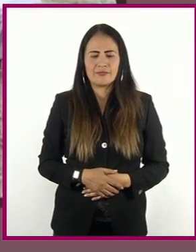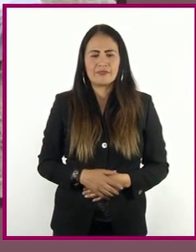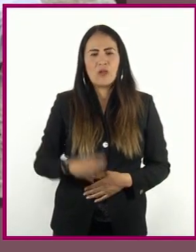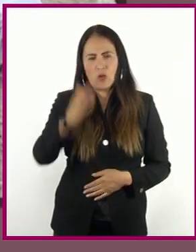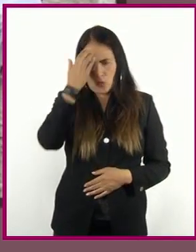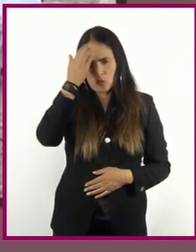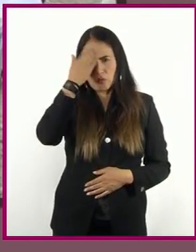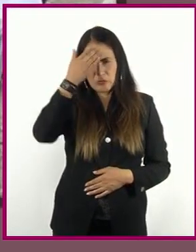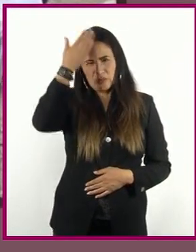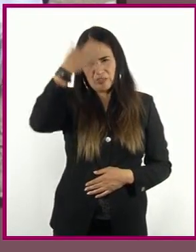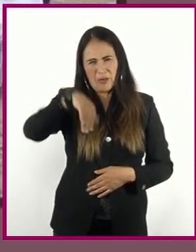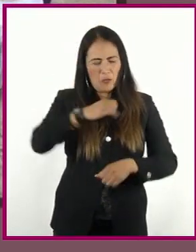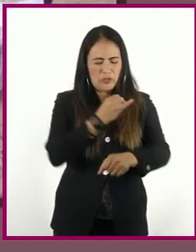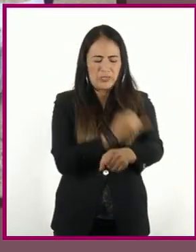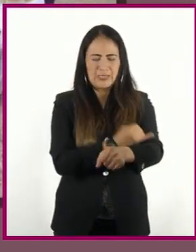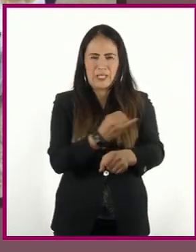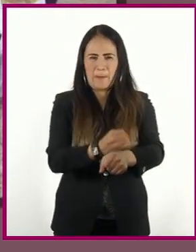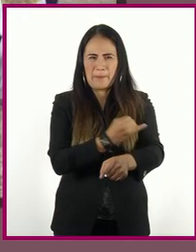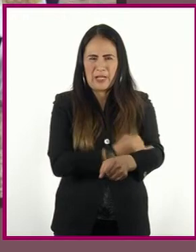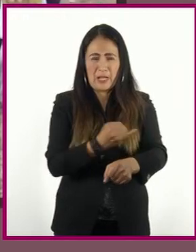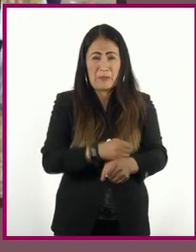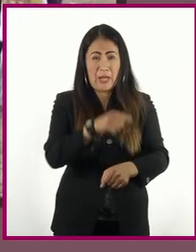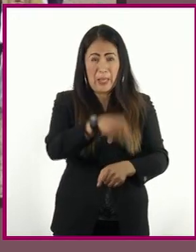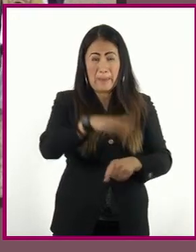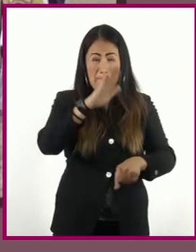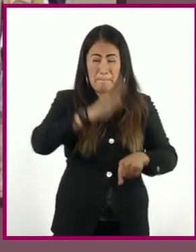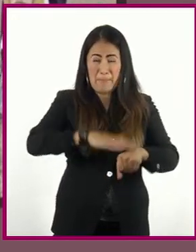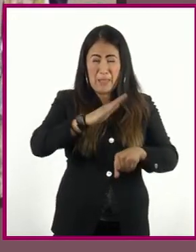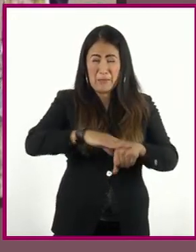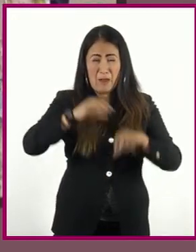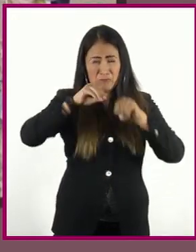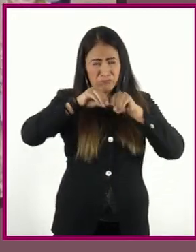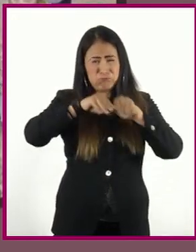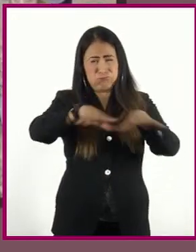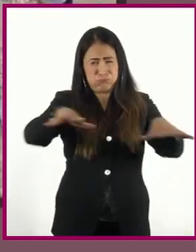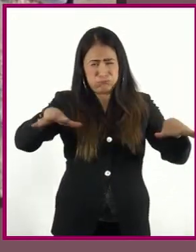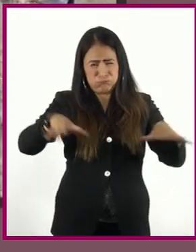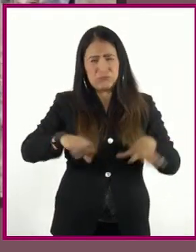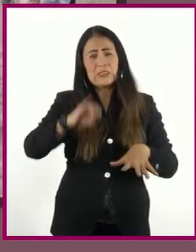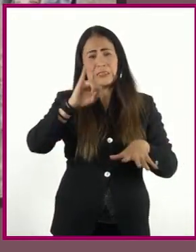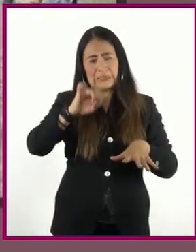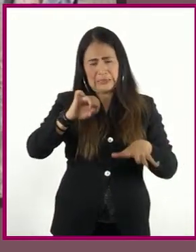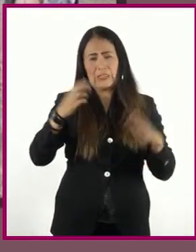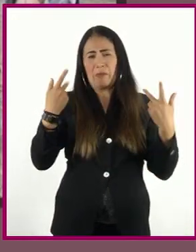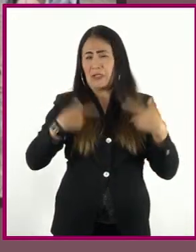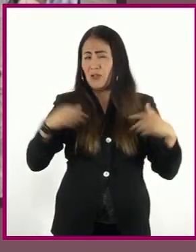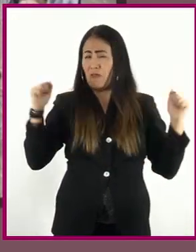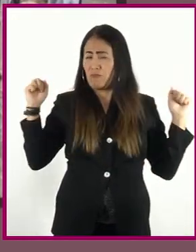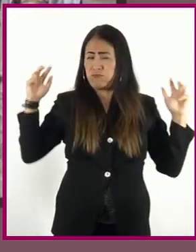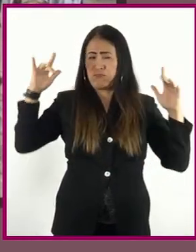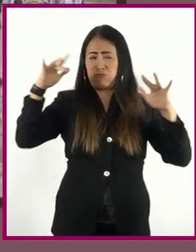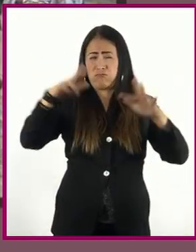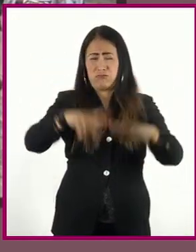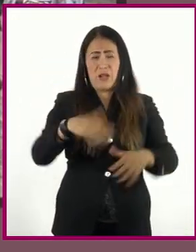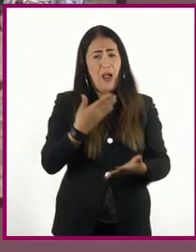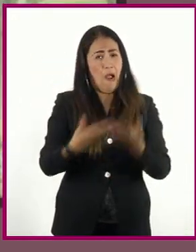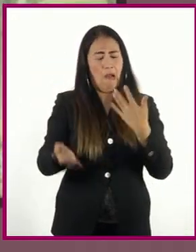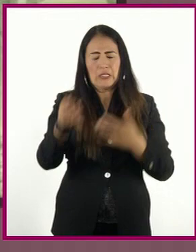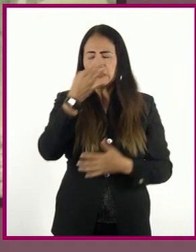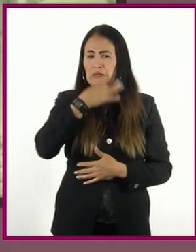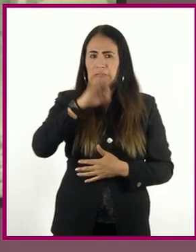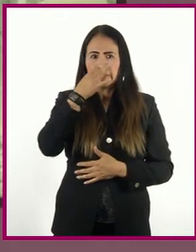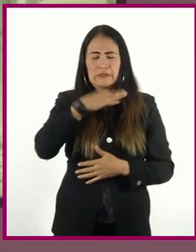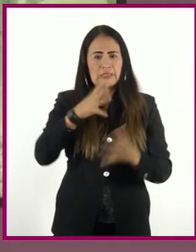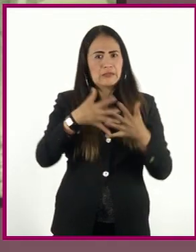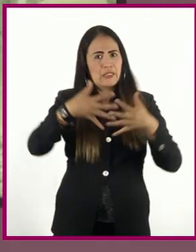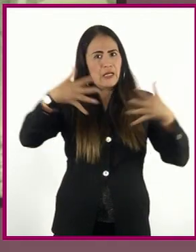Conocemos la parte de Iztapalapa, que es la que ha tenido mucho más difusión. Efectivamente es enorme la fiesta ahora,